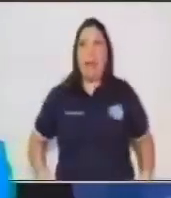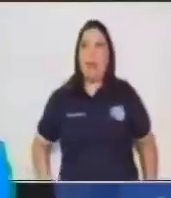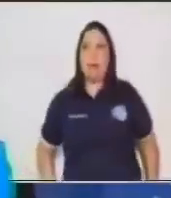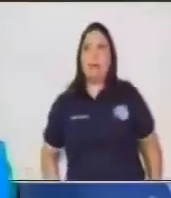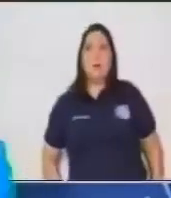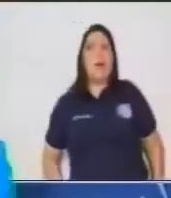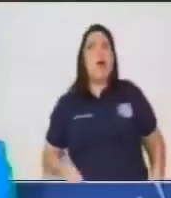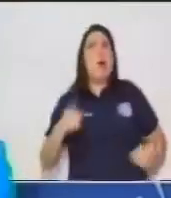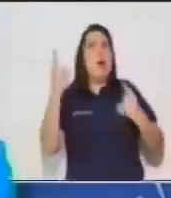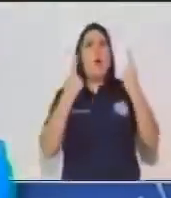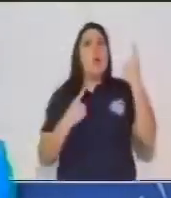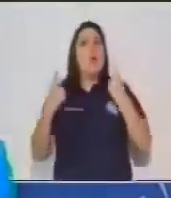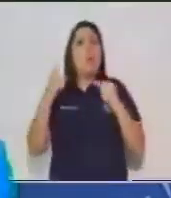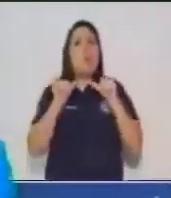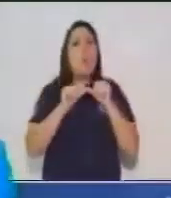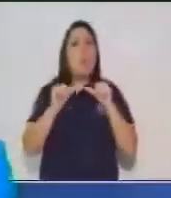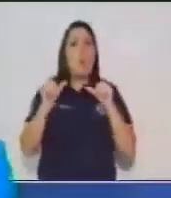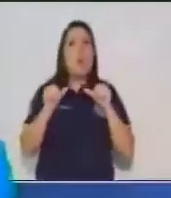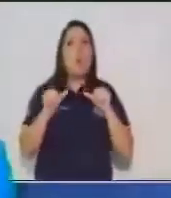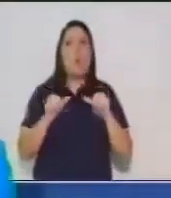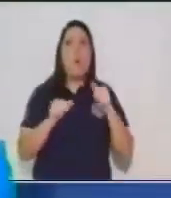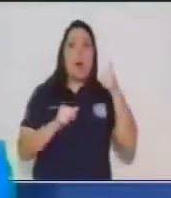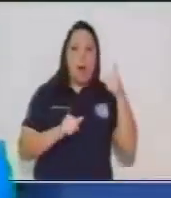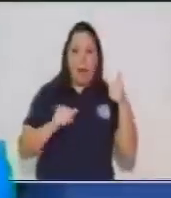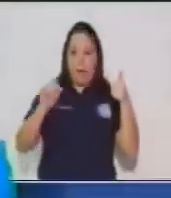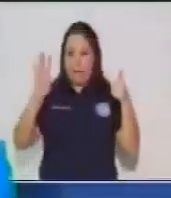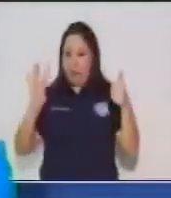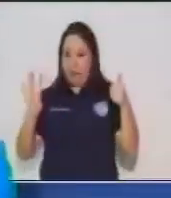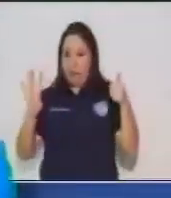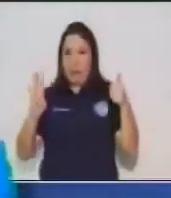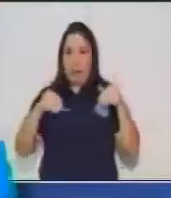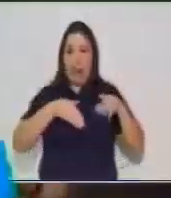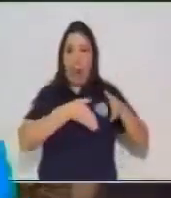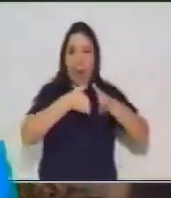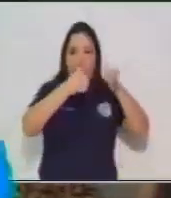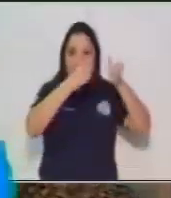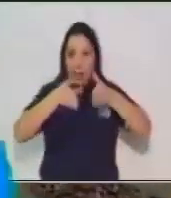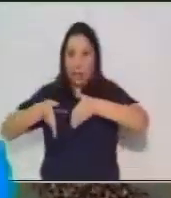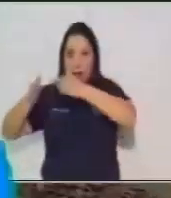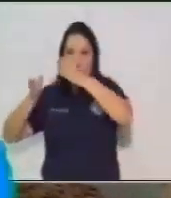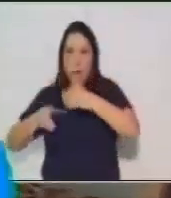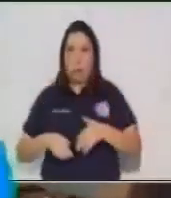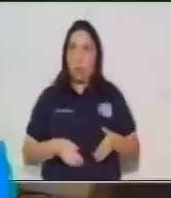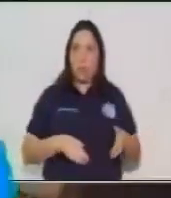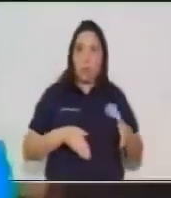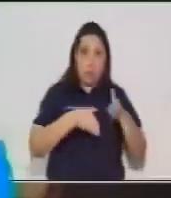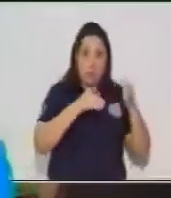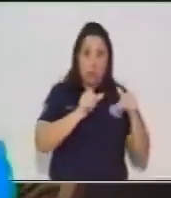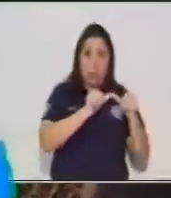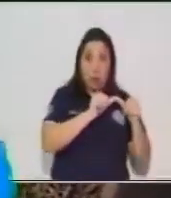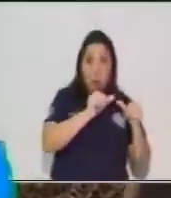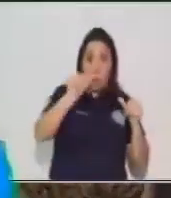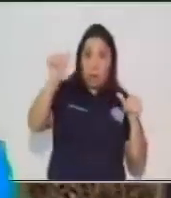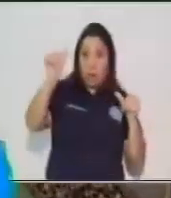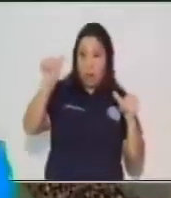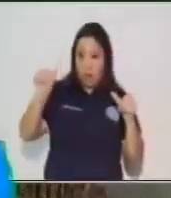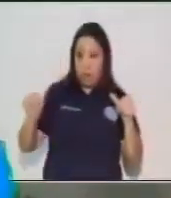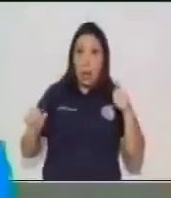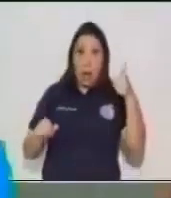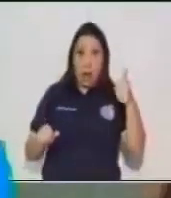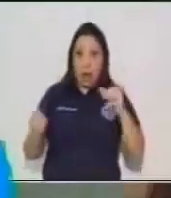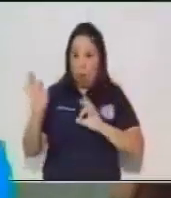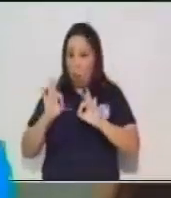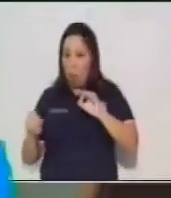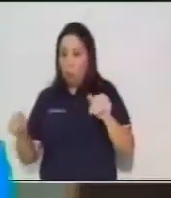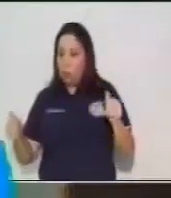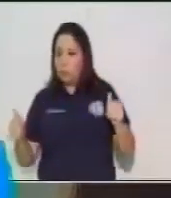¿Cuál es el camino más corto entre A y B? ¿Nos vamos por esta curva o nos vamos por